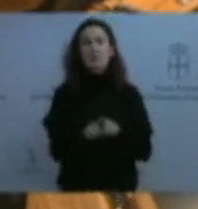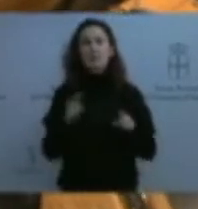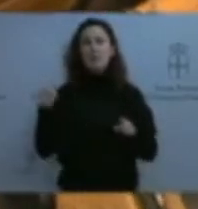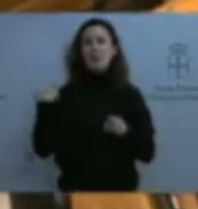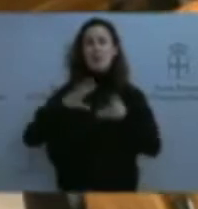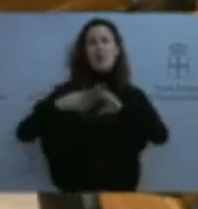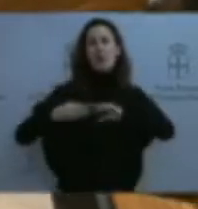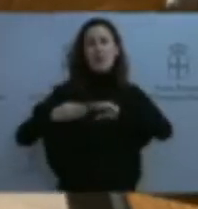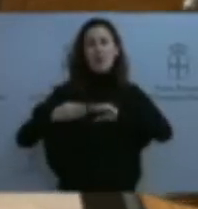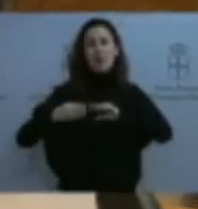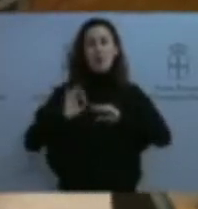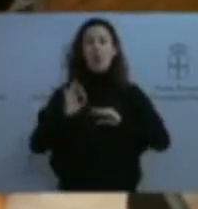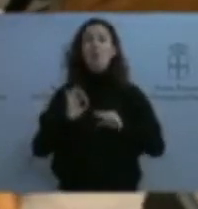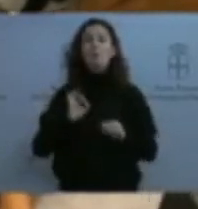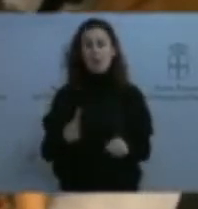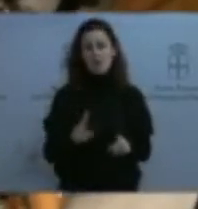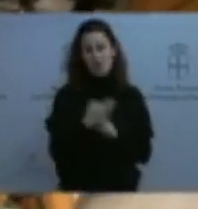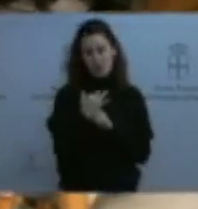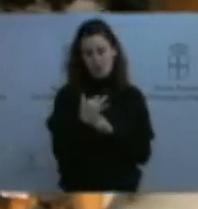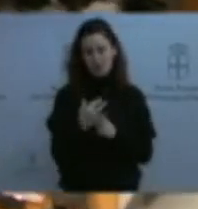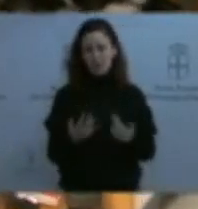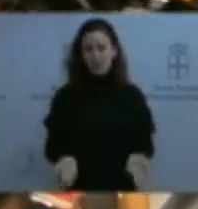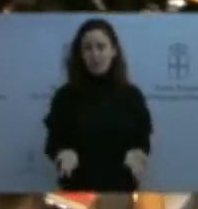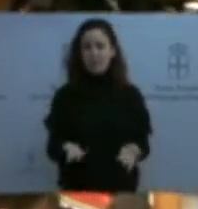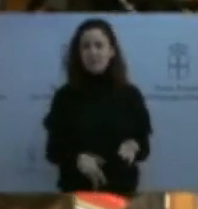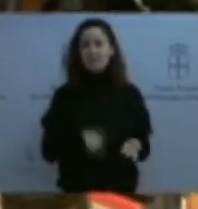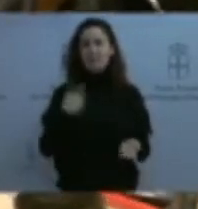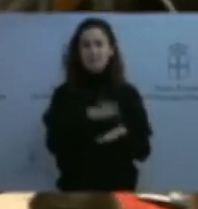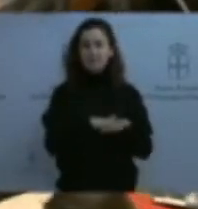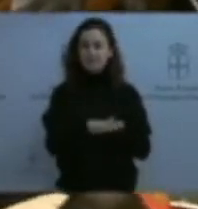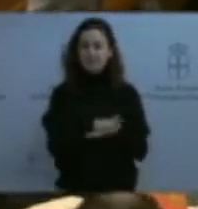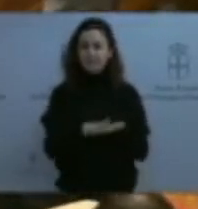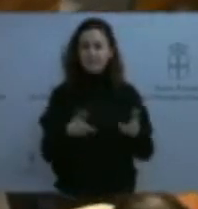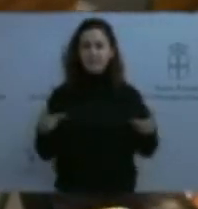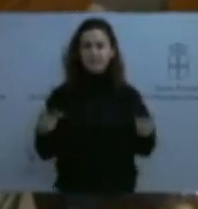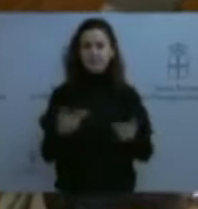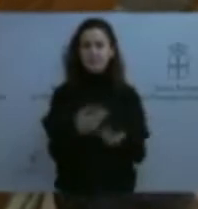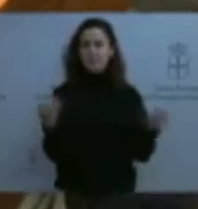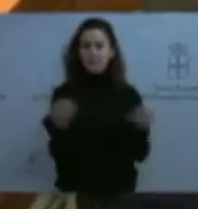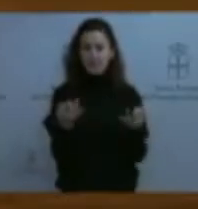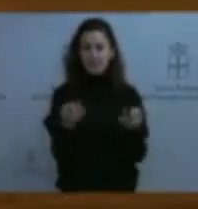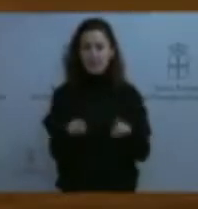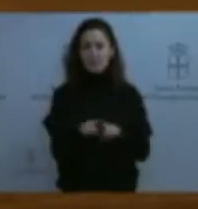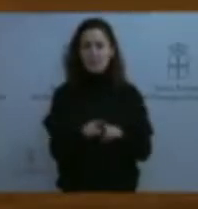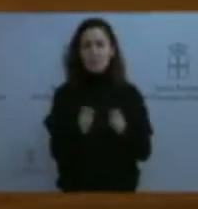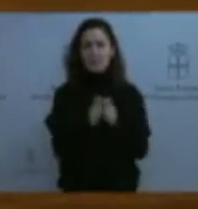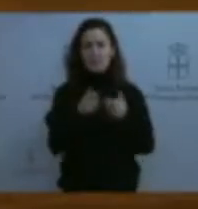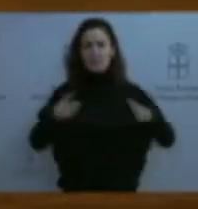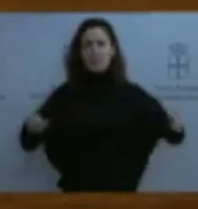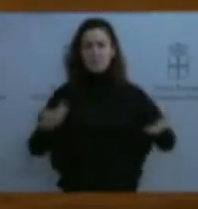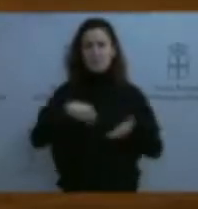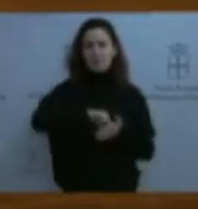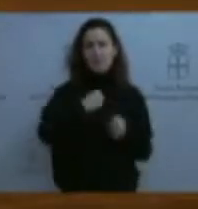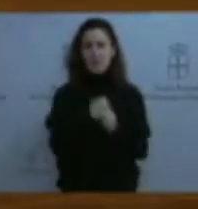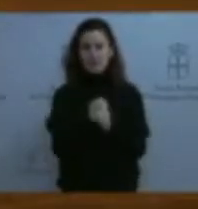un daño patológico más grave. En términos generales, los efectos de estos recortes consisten en un incremento del número de accidentes laborales